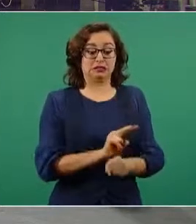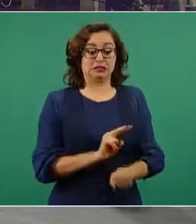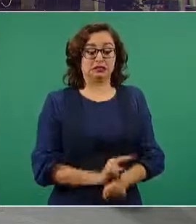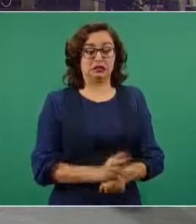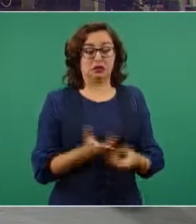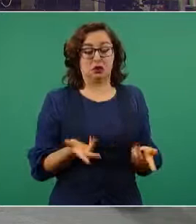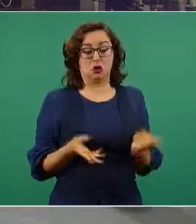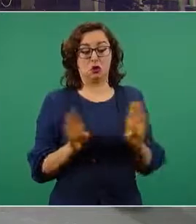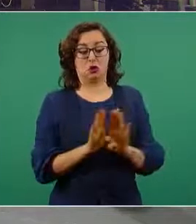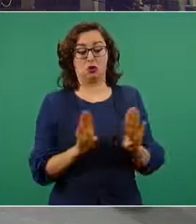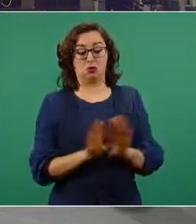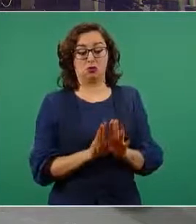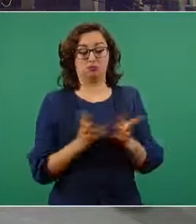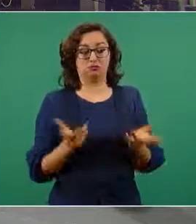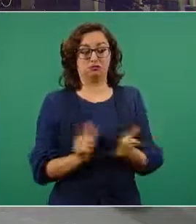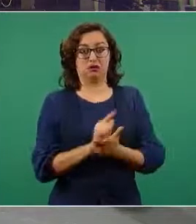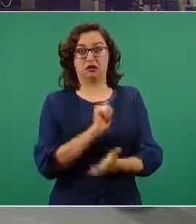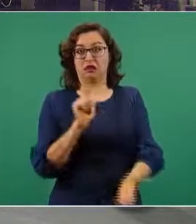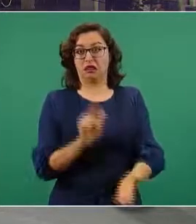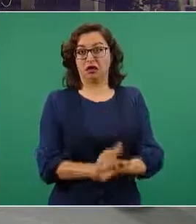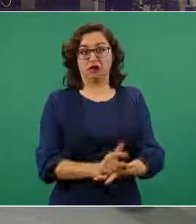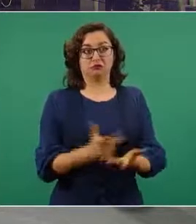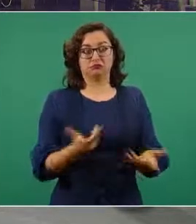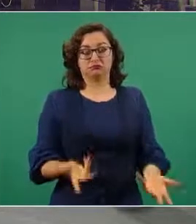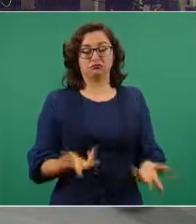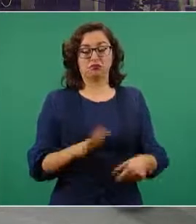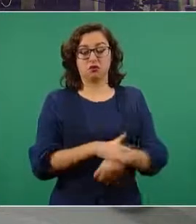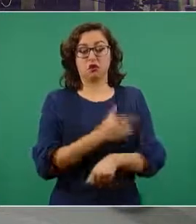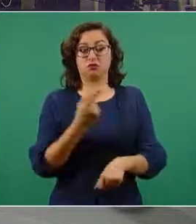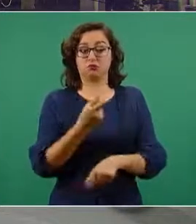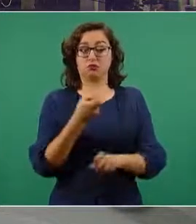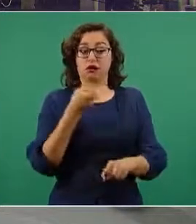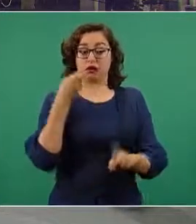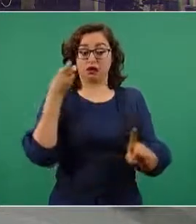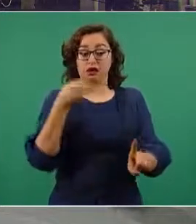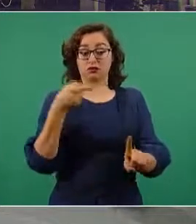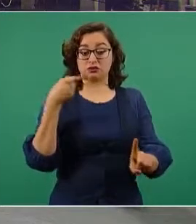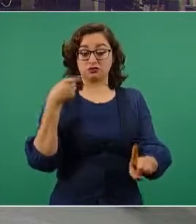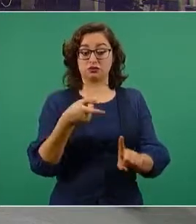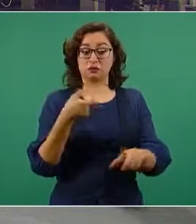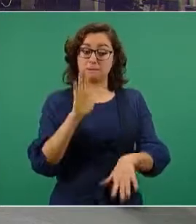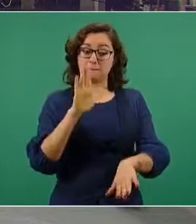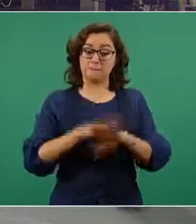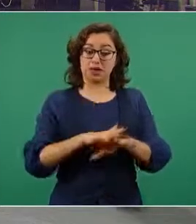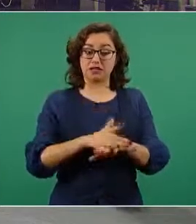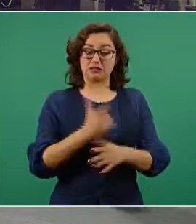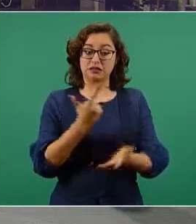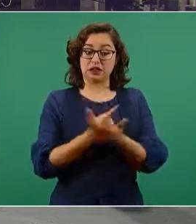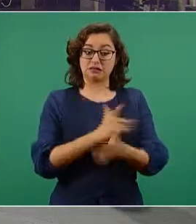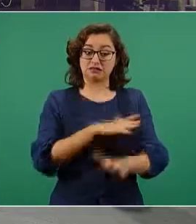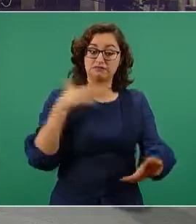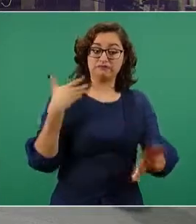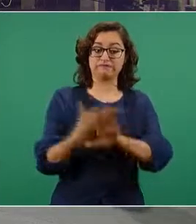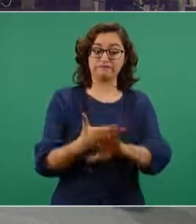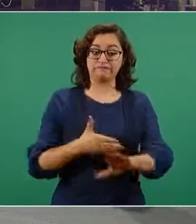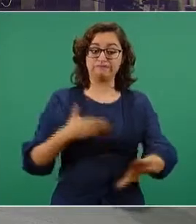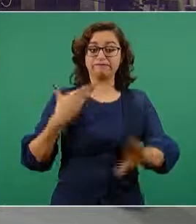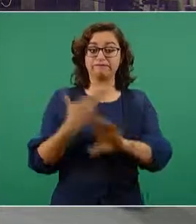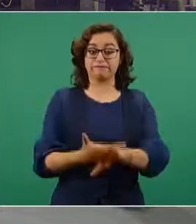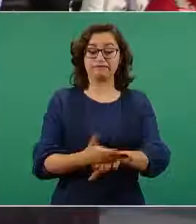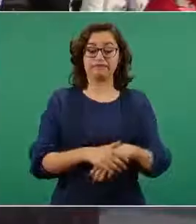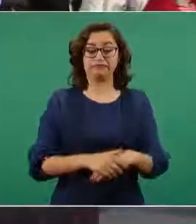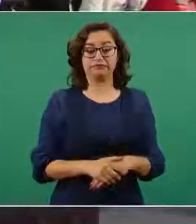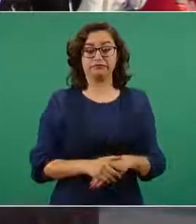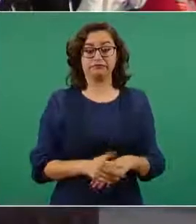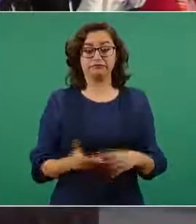tienen legal, porque pues en esa parte es donde creo que están golpeando más fuerte, ¿no? En la parte legal, y